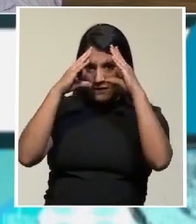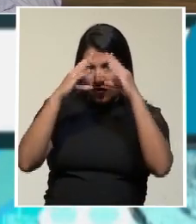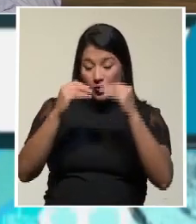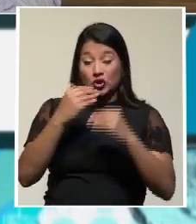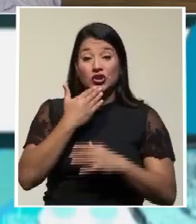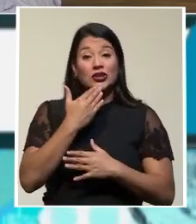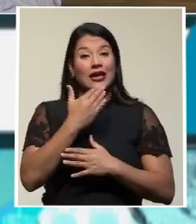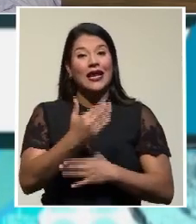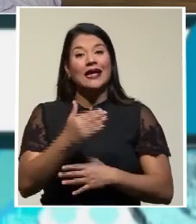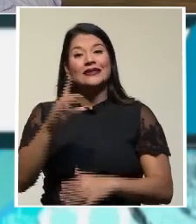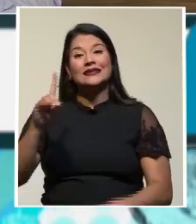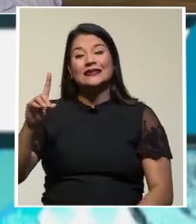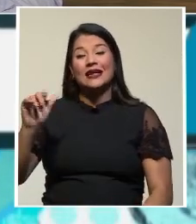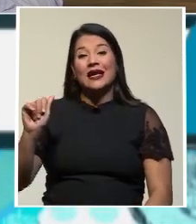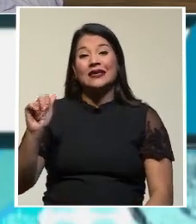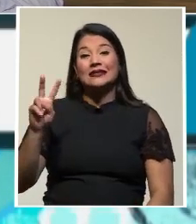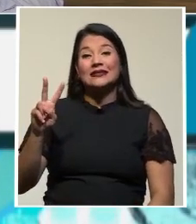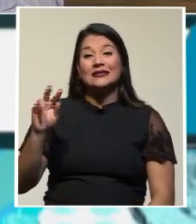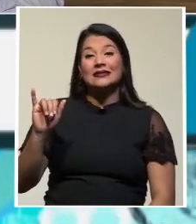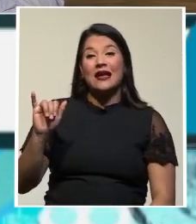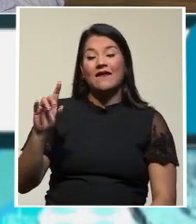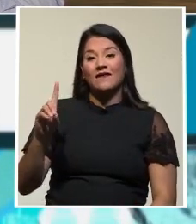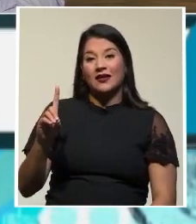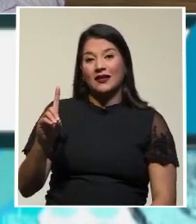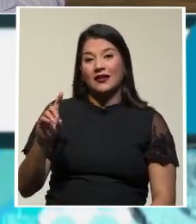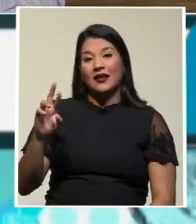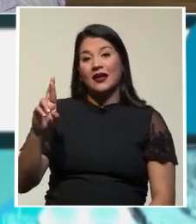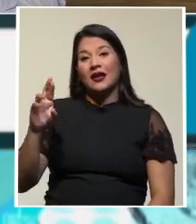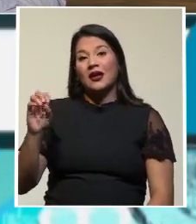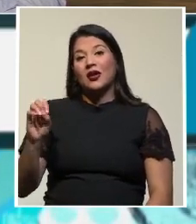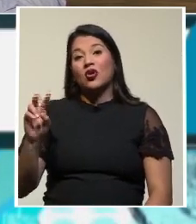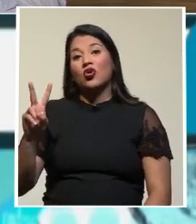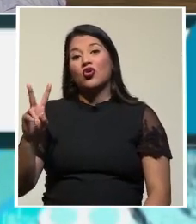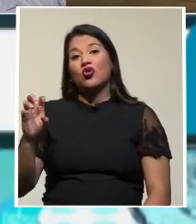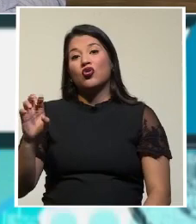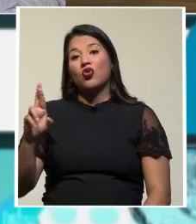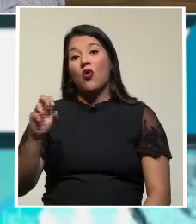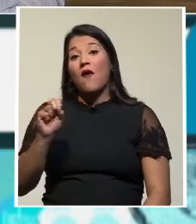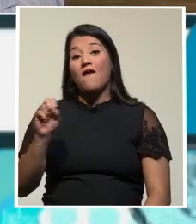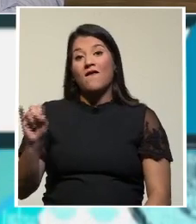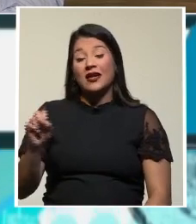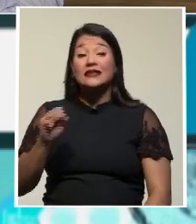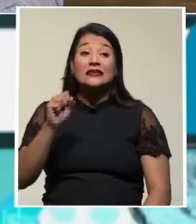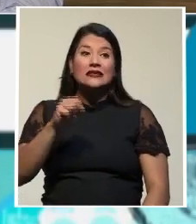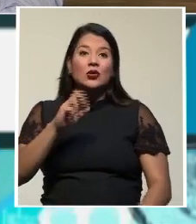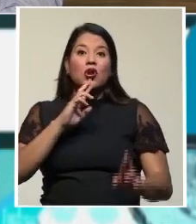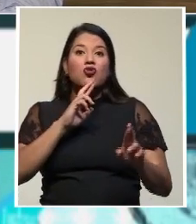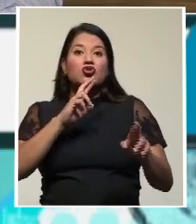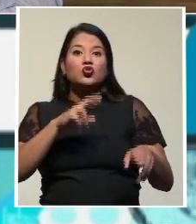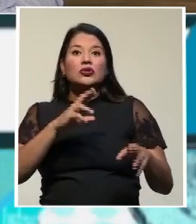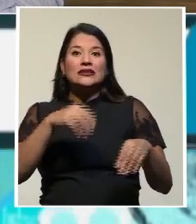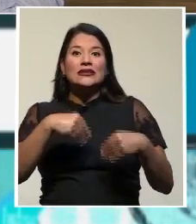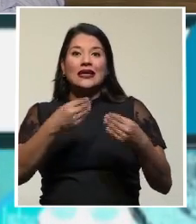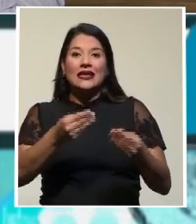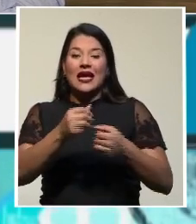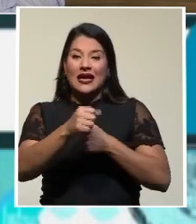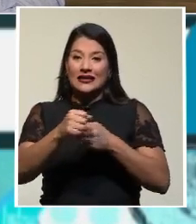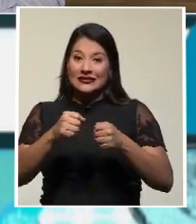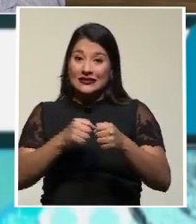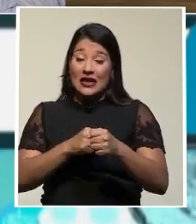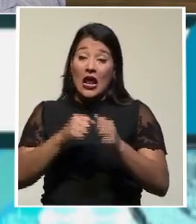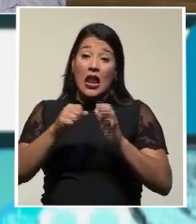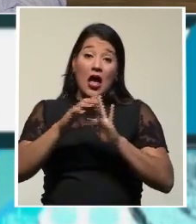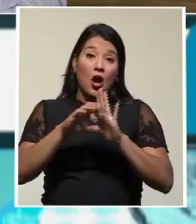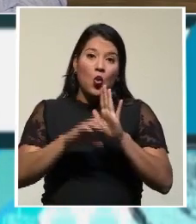Muchas gracias, David Roversi. Definitivamente un voto de la Sala Constitucional que deben estudiar